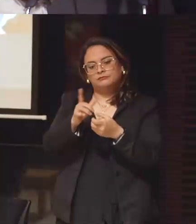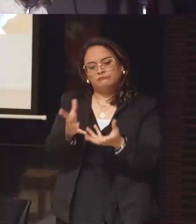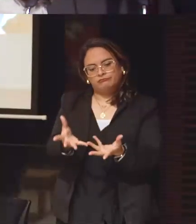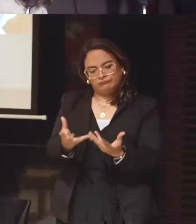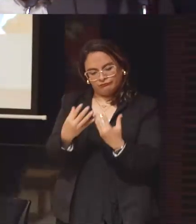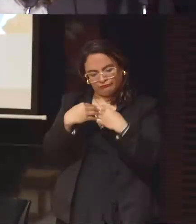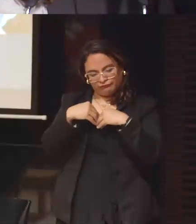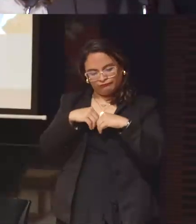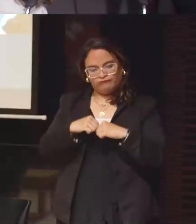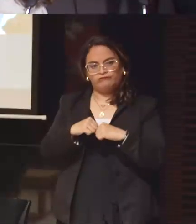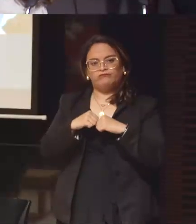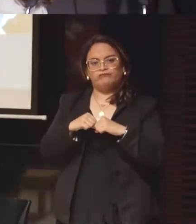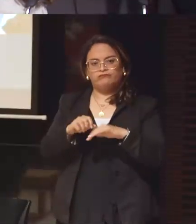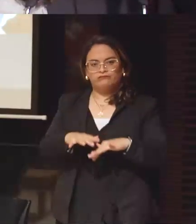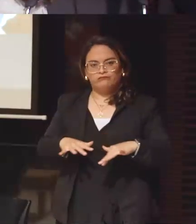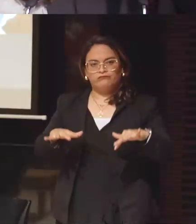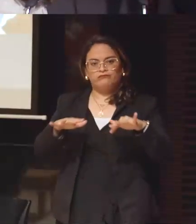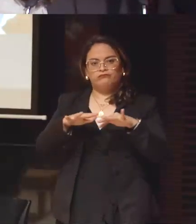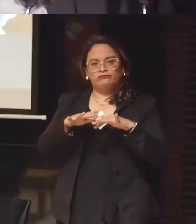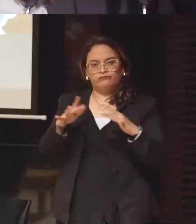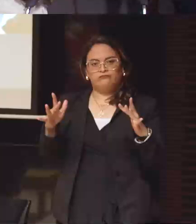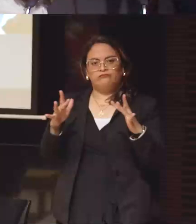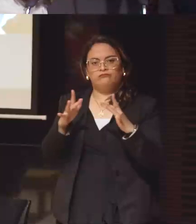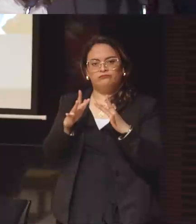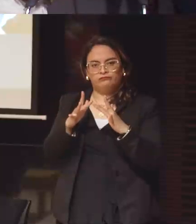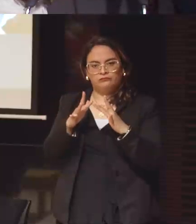apropiación del terreno y la identificación de los habitantes?